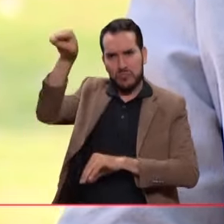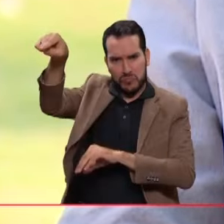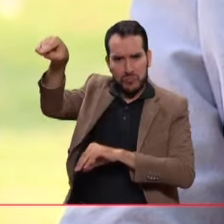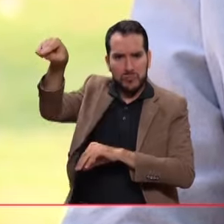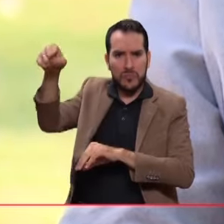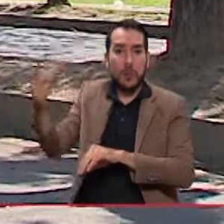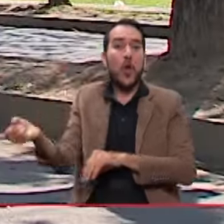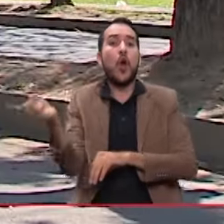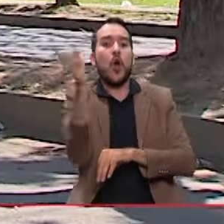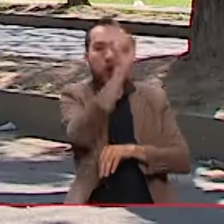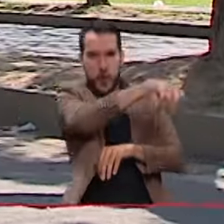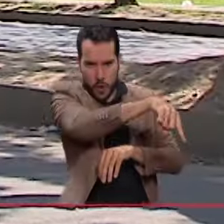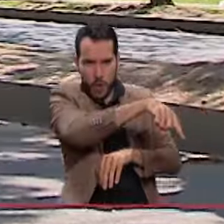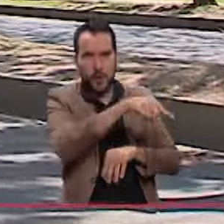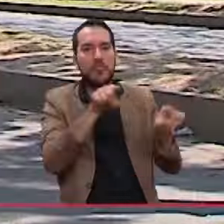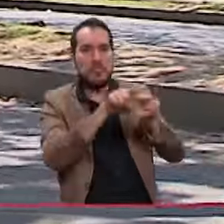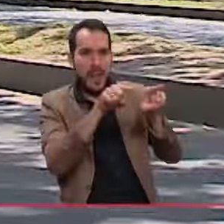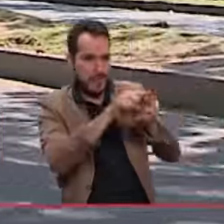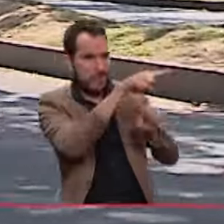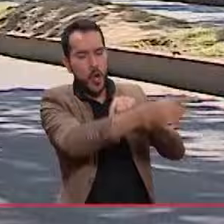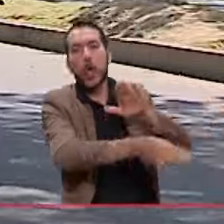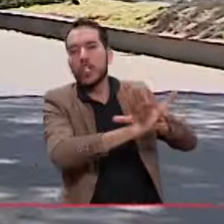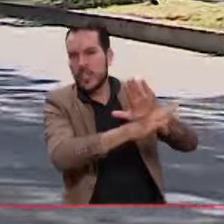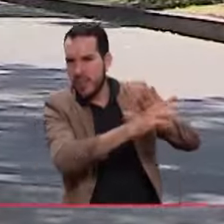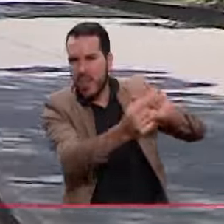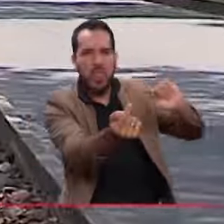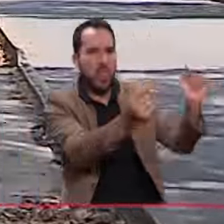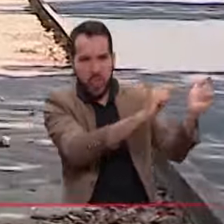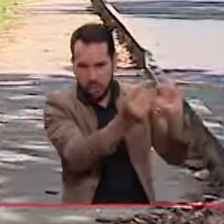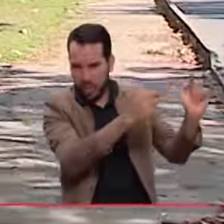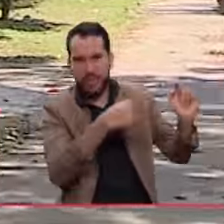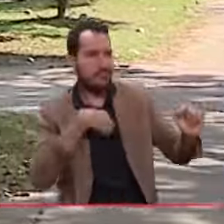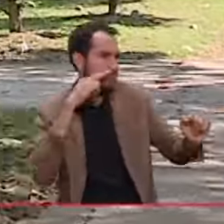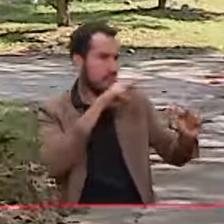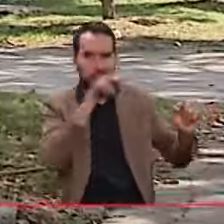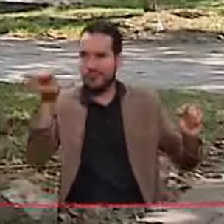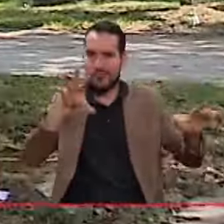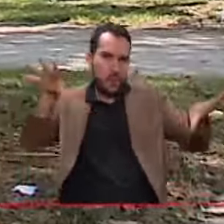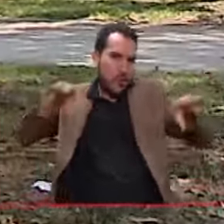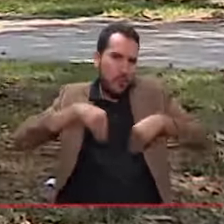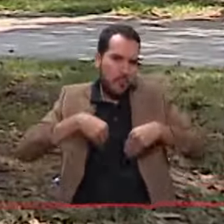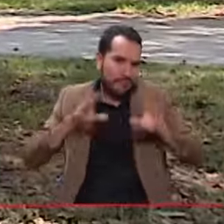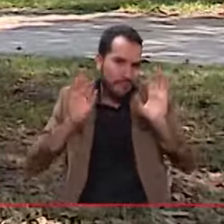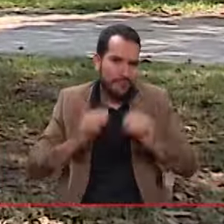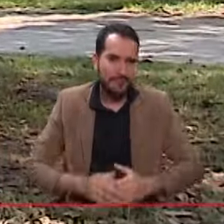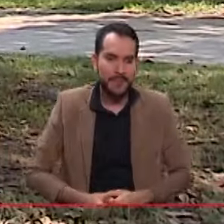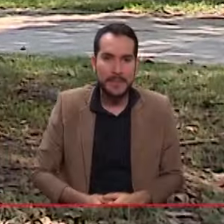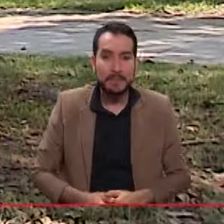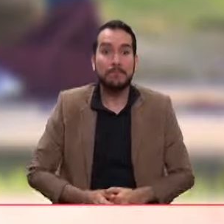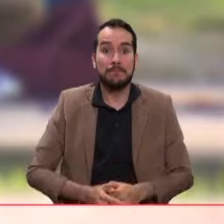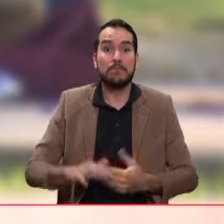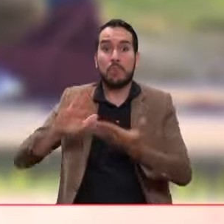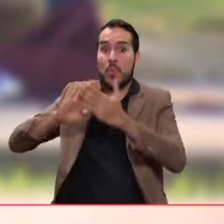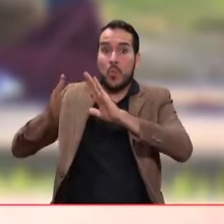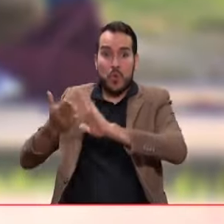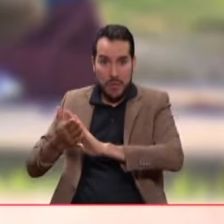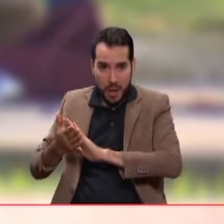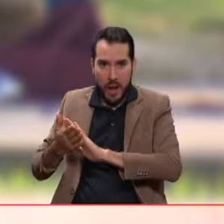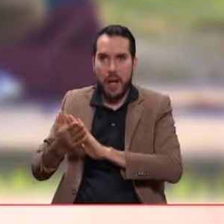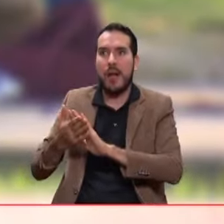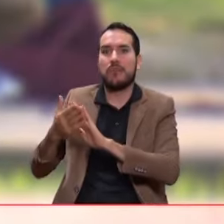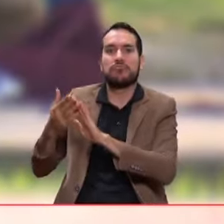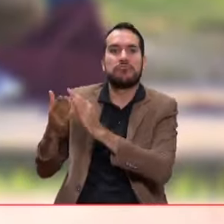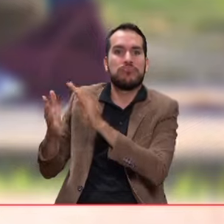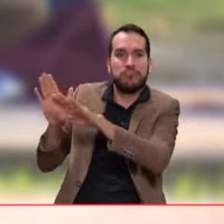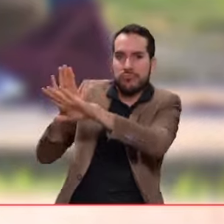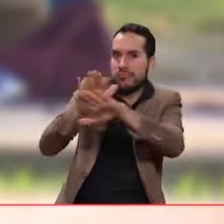sigue guireando. Pese a los anuncios de intervenciones por parte de las autoridades, según la comunidad, la situación parece estar saliéndose